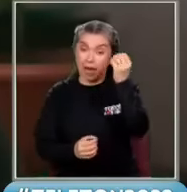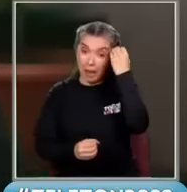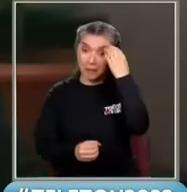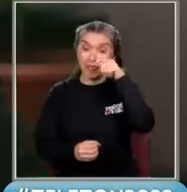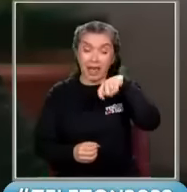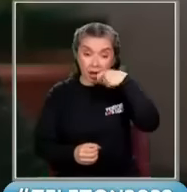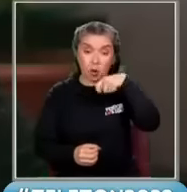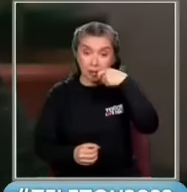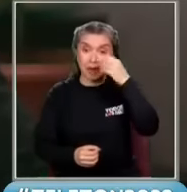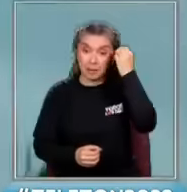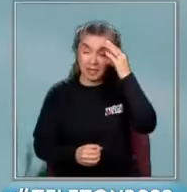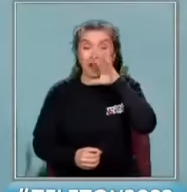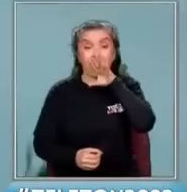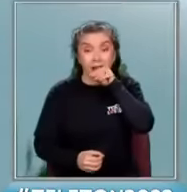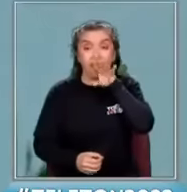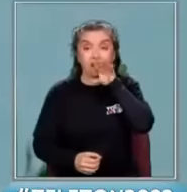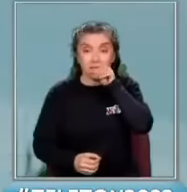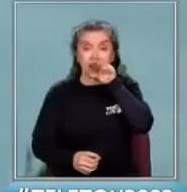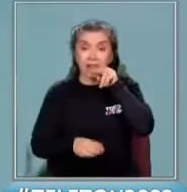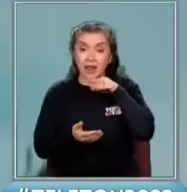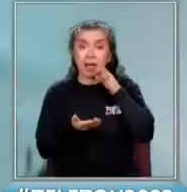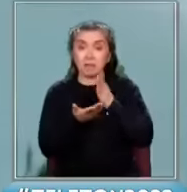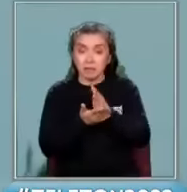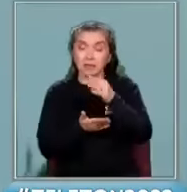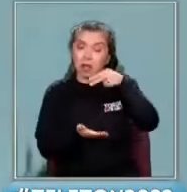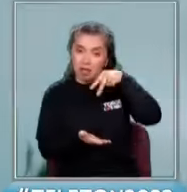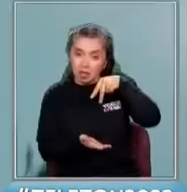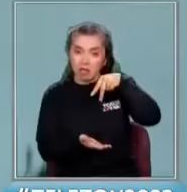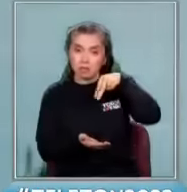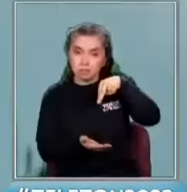aprender a hablar, aprender a caminar.